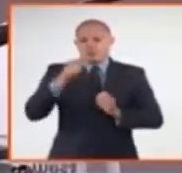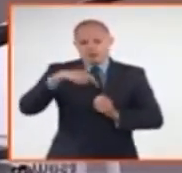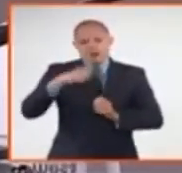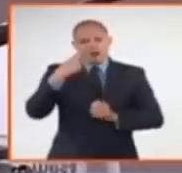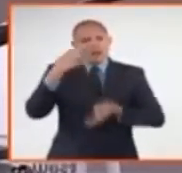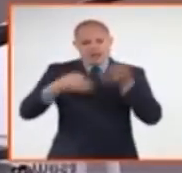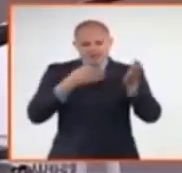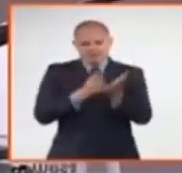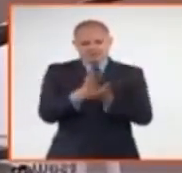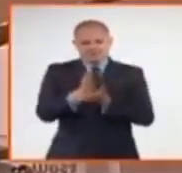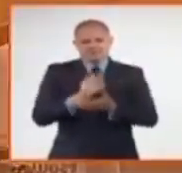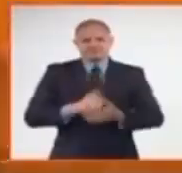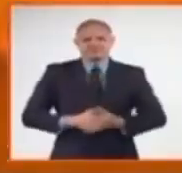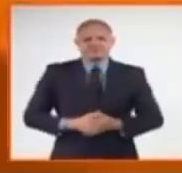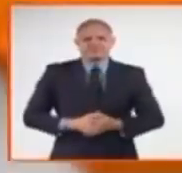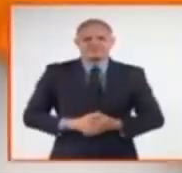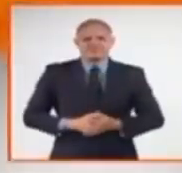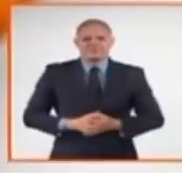redonda